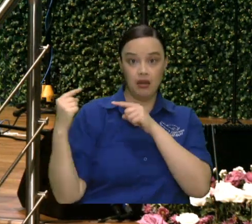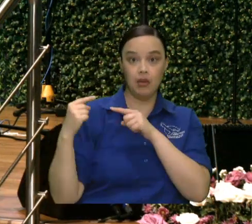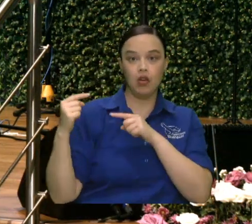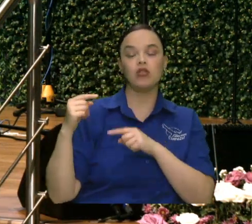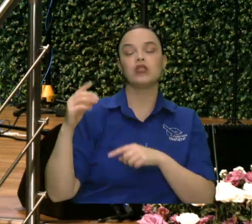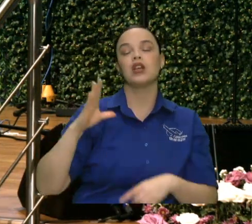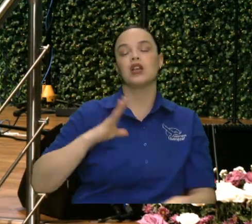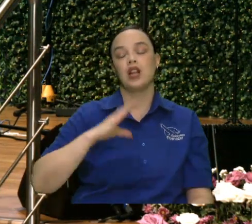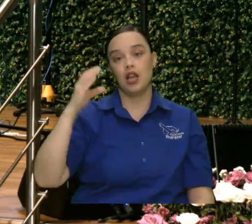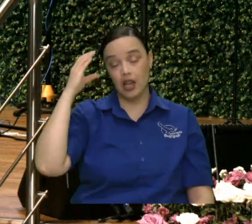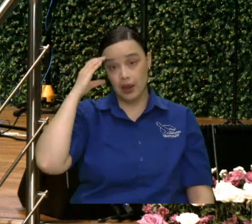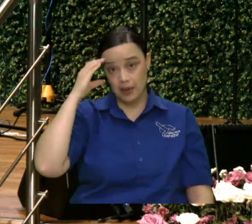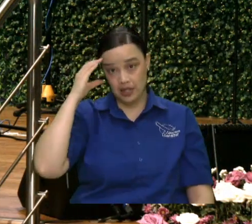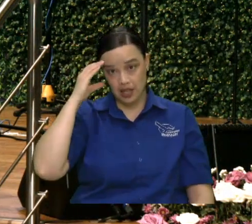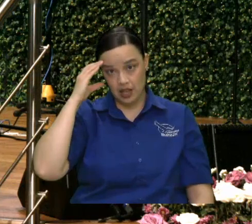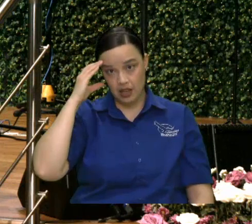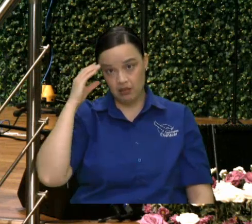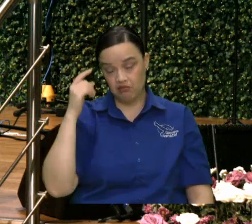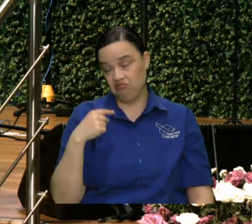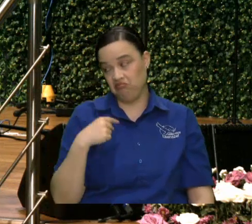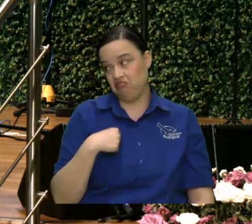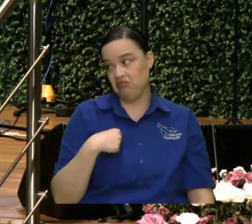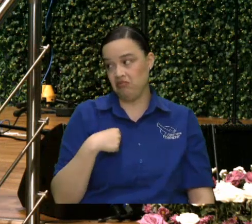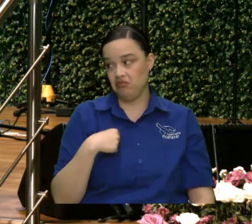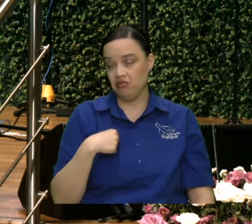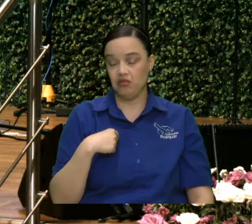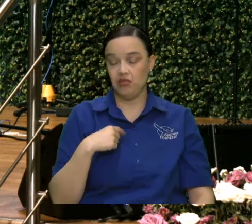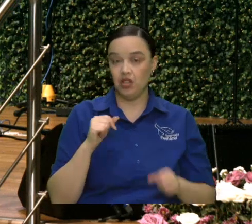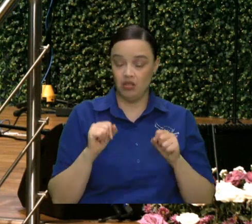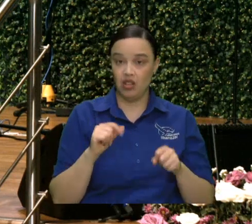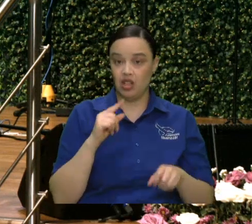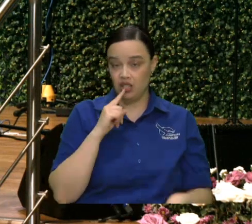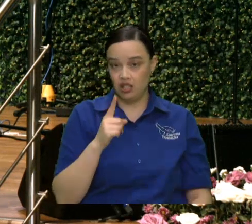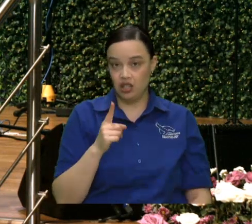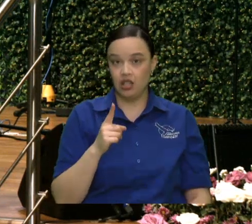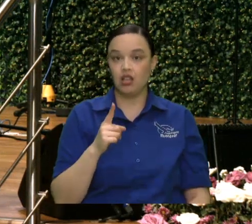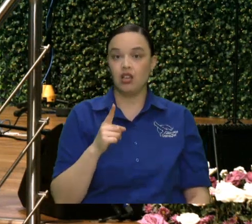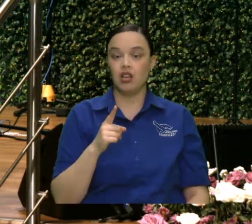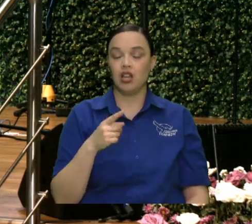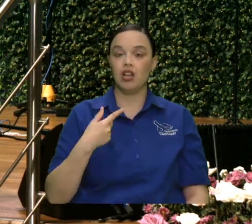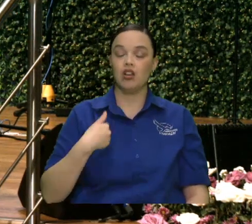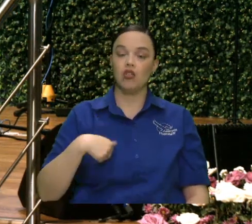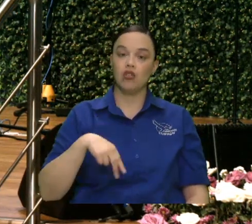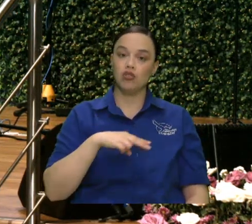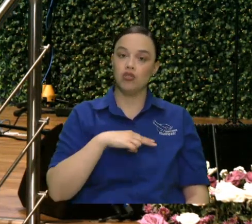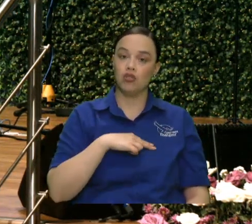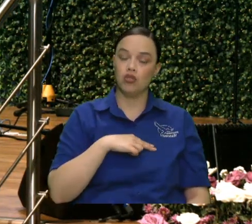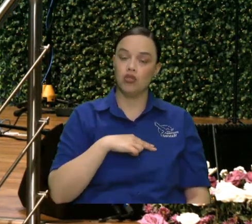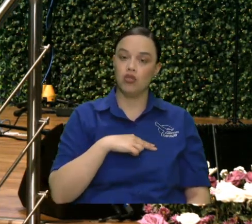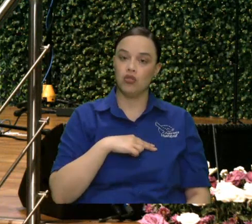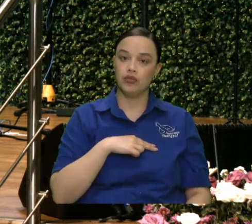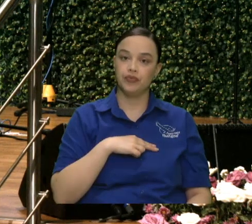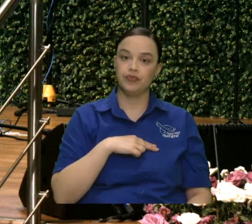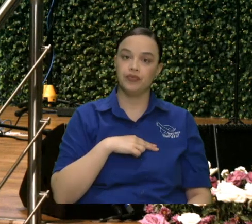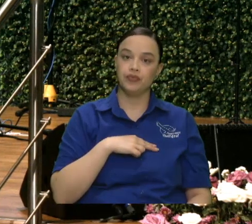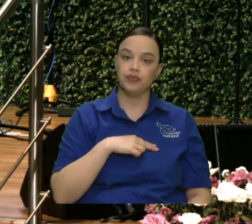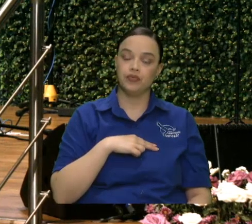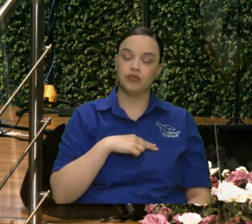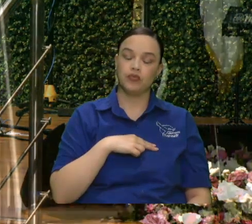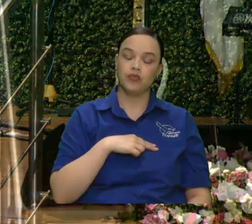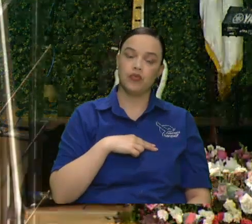sólo así puedo interpretar yo mi amado hermano que nosotros fuimos investidos